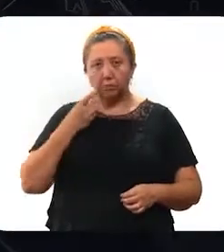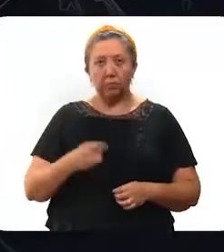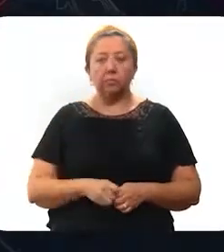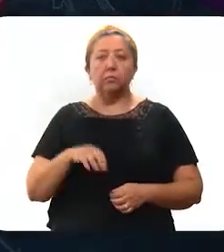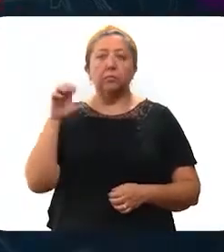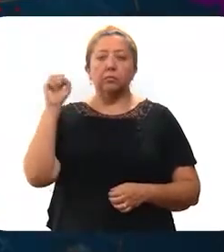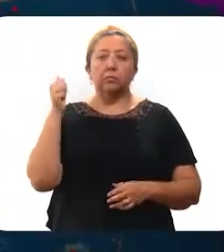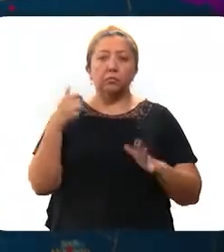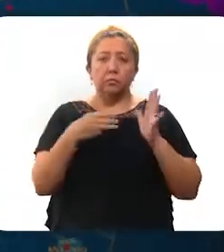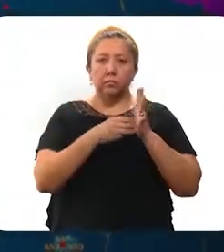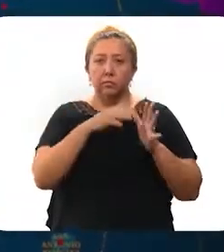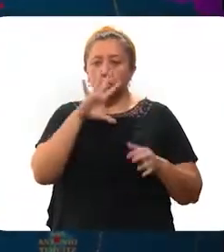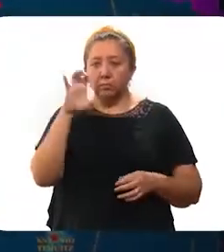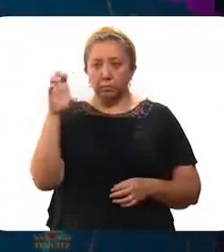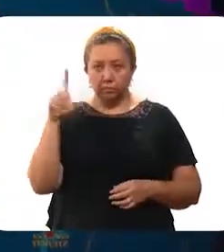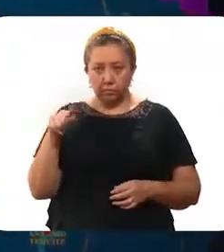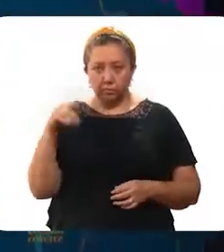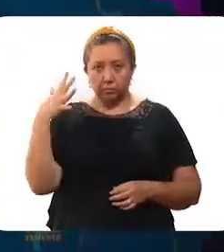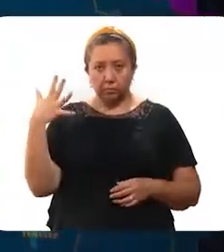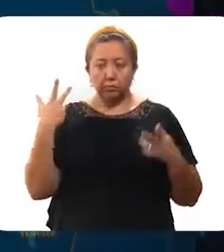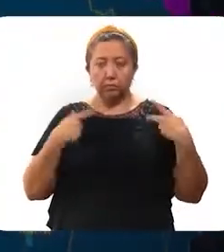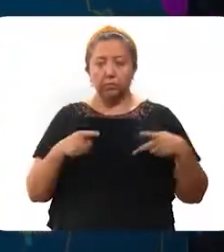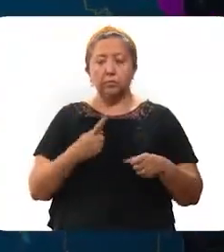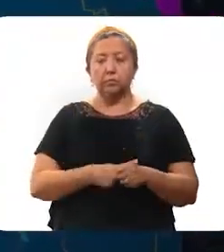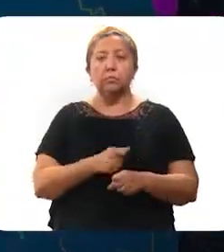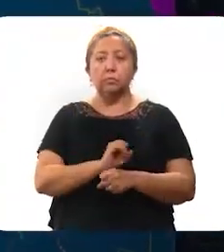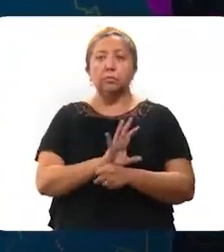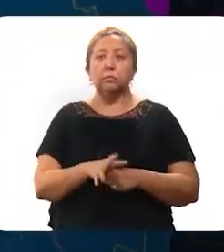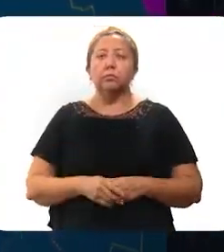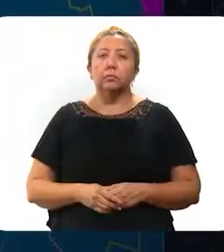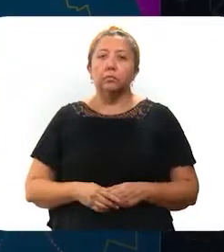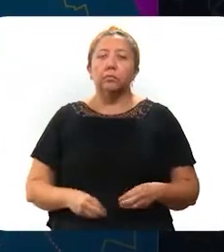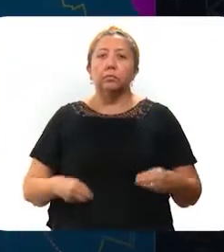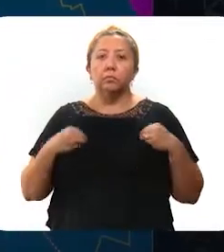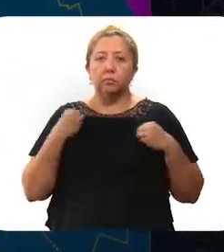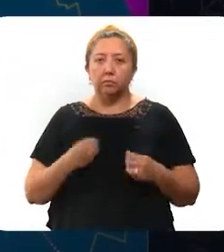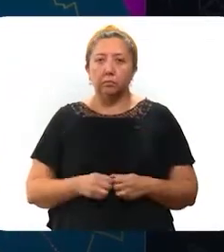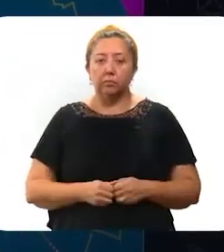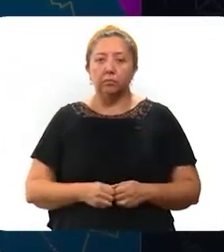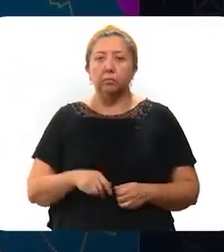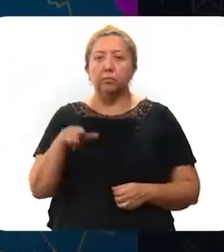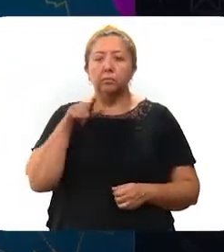diagnosticado 66.575 personas contagiadas de coronavirus, que viven